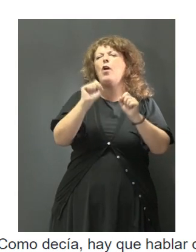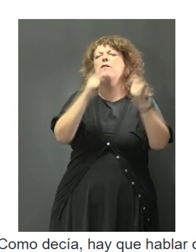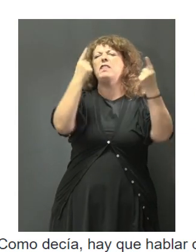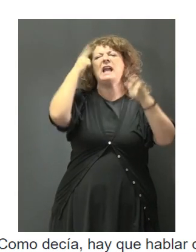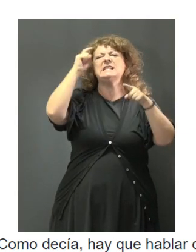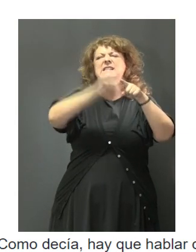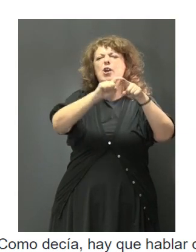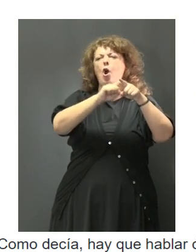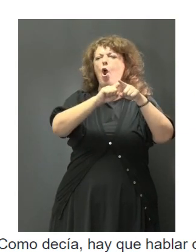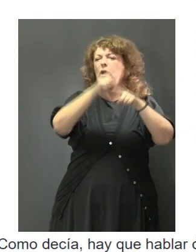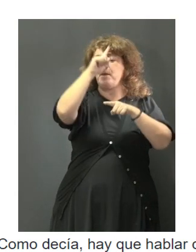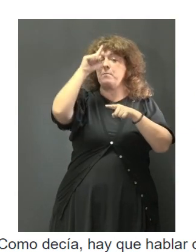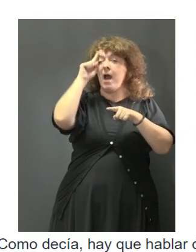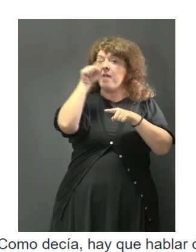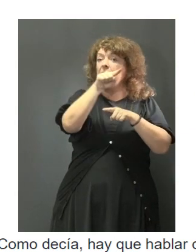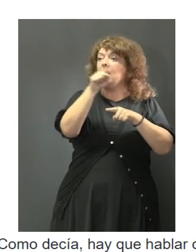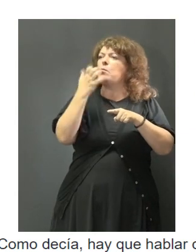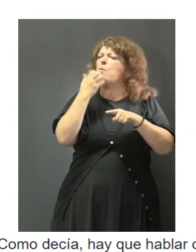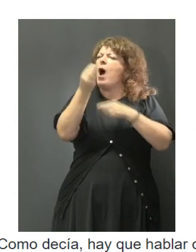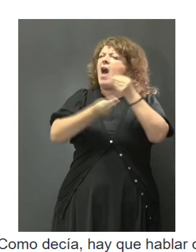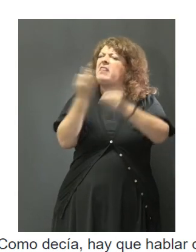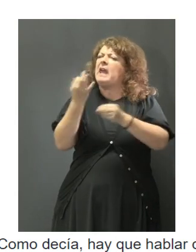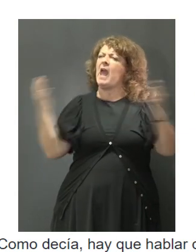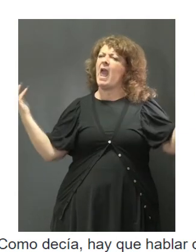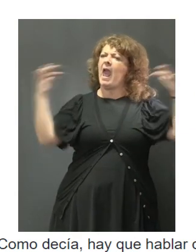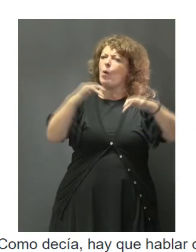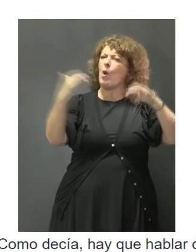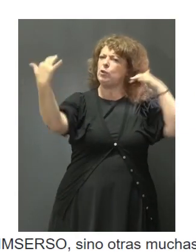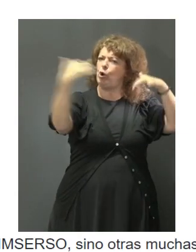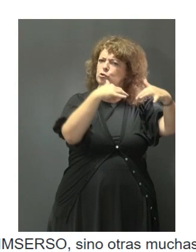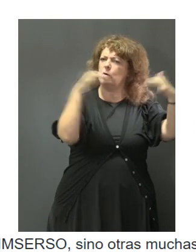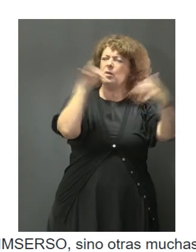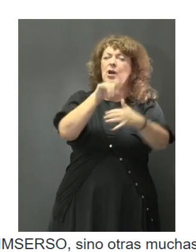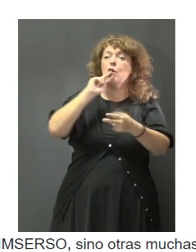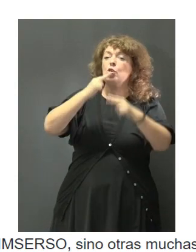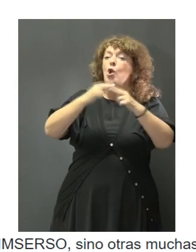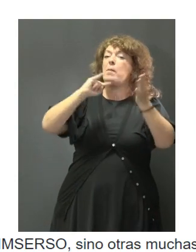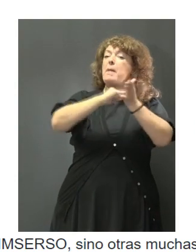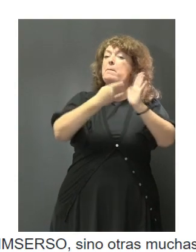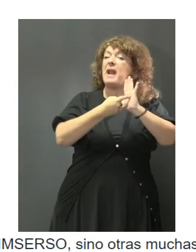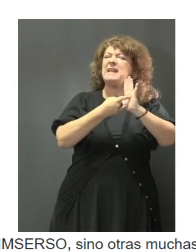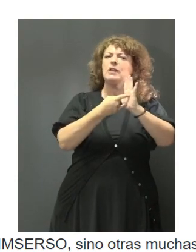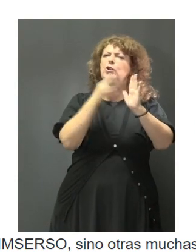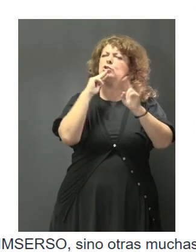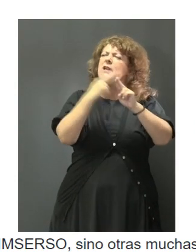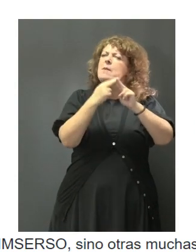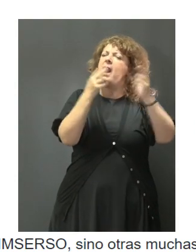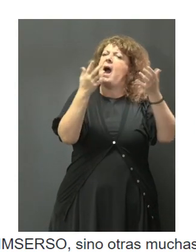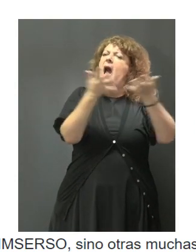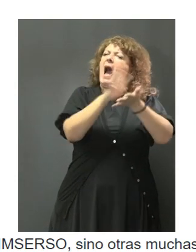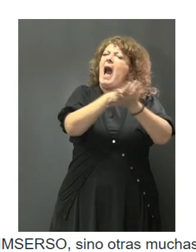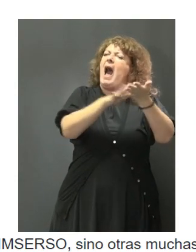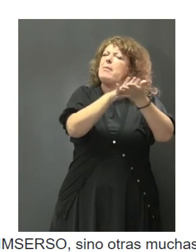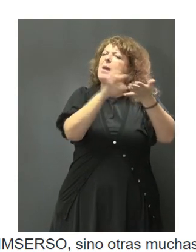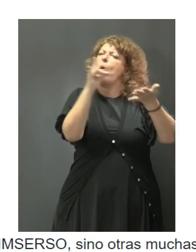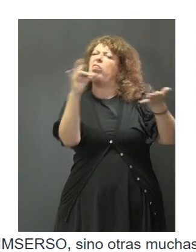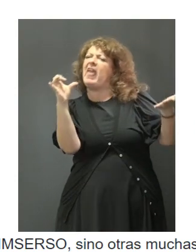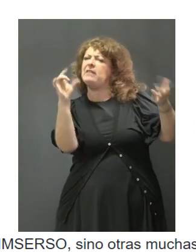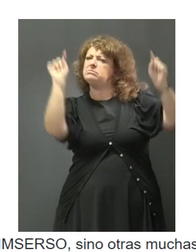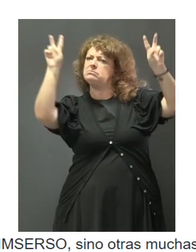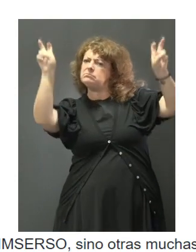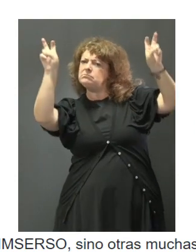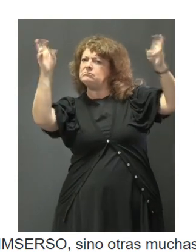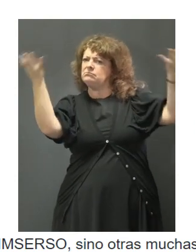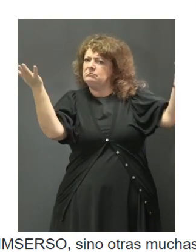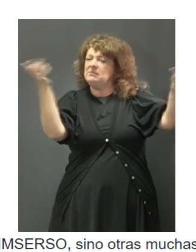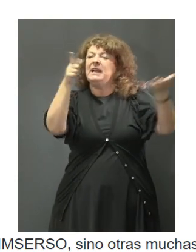Madrid, realizando encuentros. Precisamente hay un proyecto que se llama Hablemos de, en este caso,